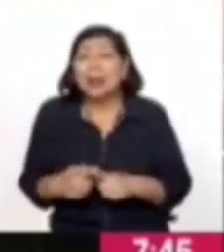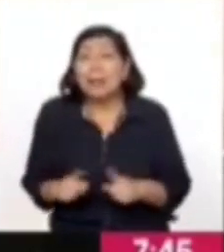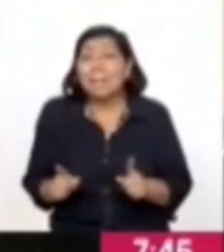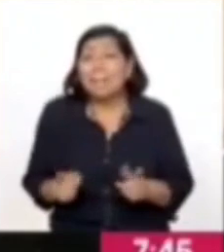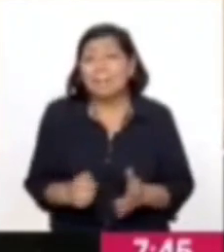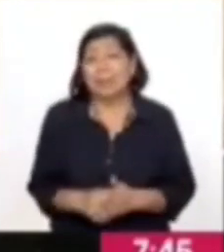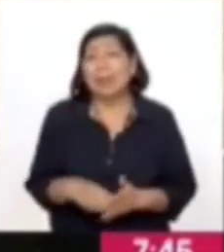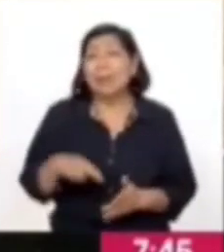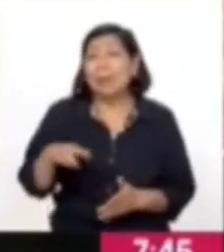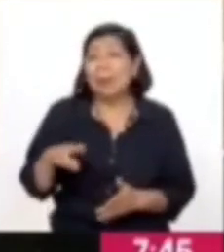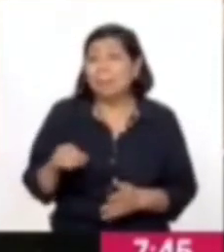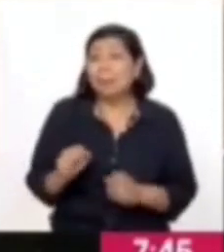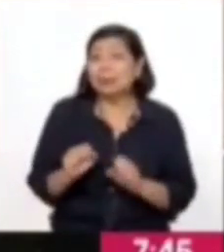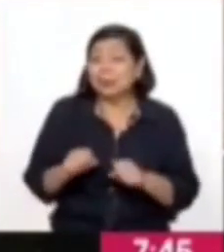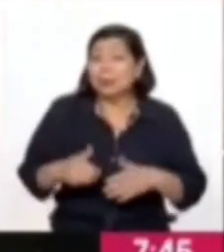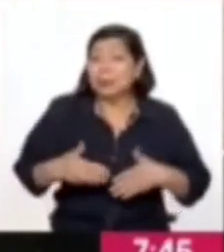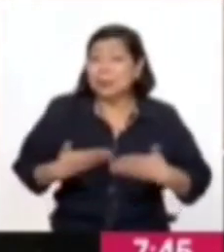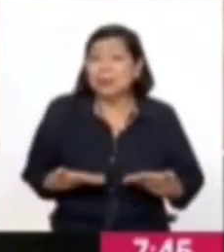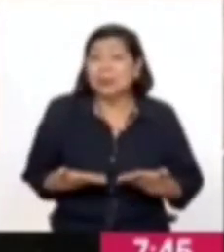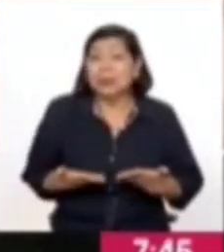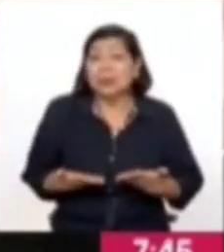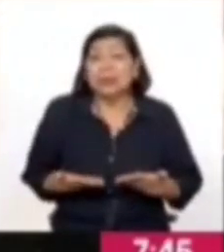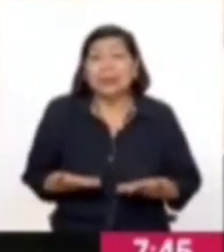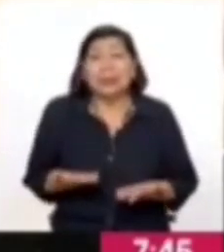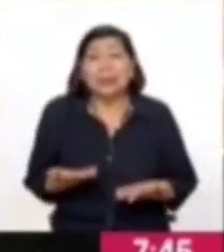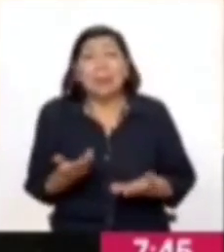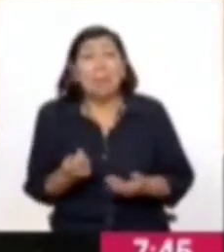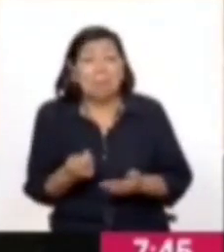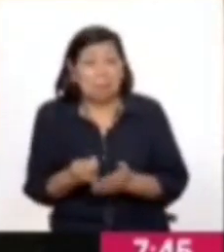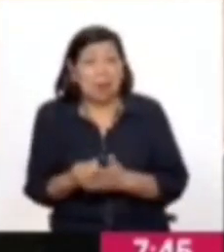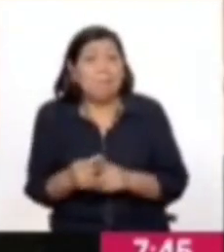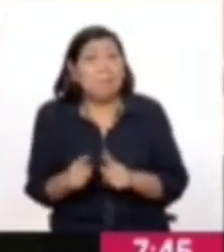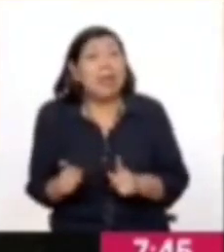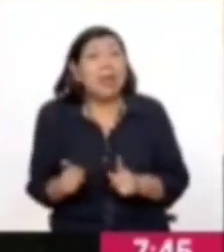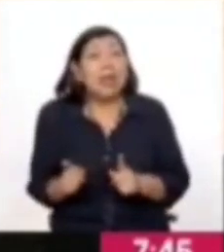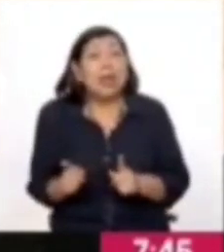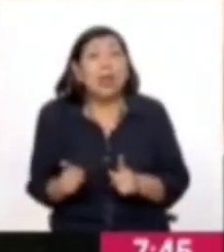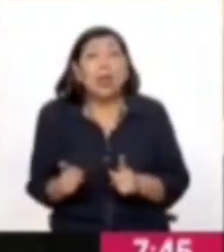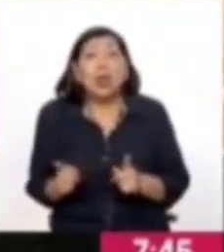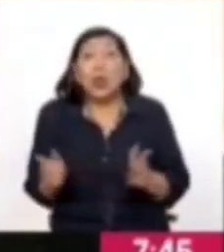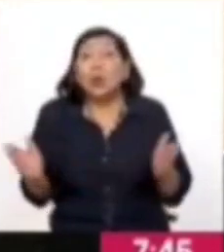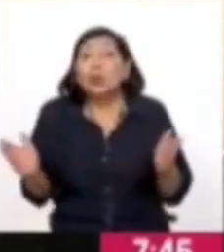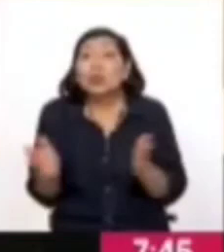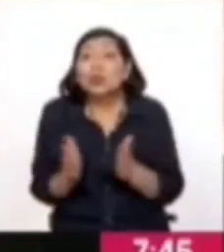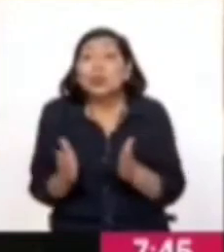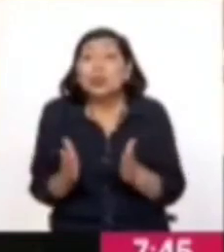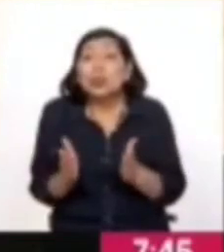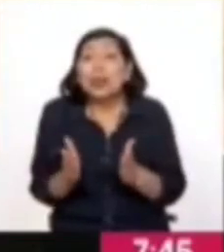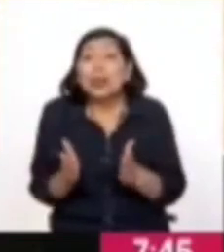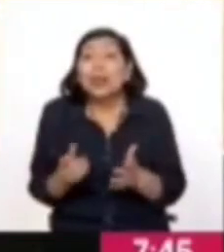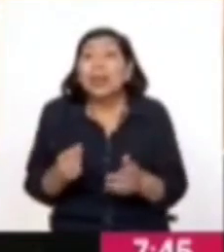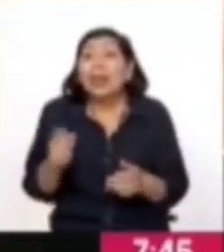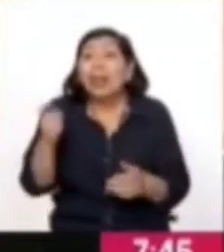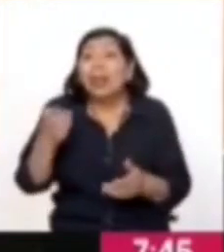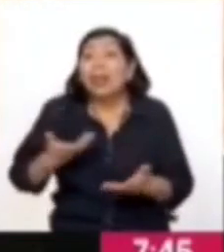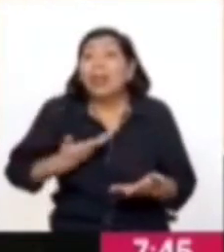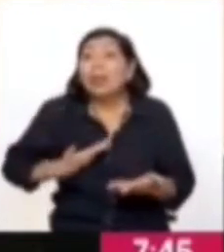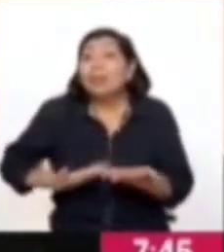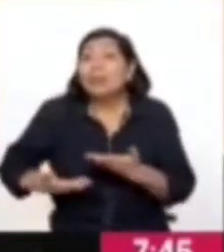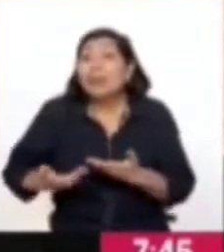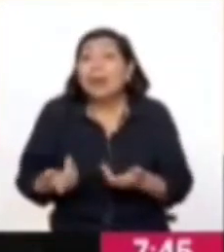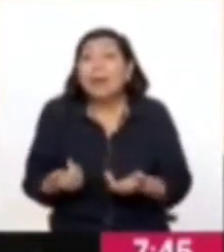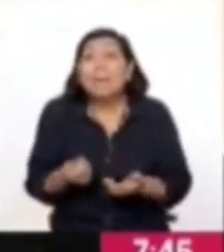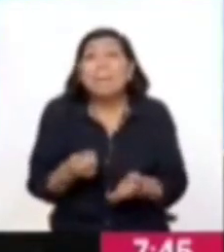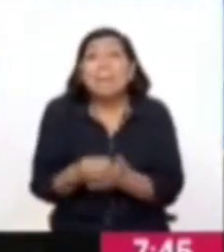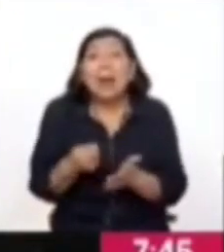empresas tienen la posibilidad de apalancarse financieramente, Correcto. pero las MIPES es muy difícil Correcto. que